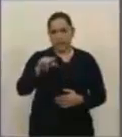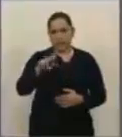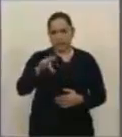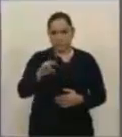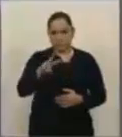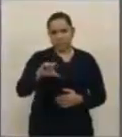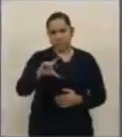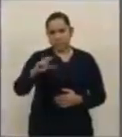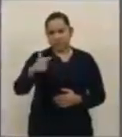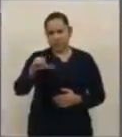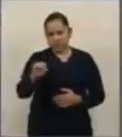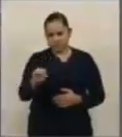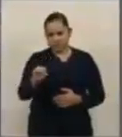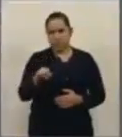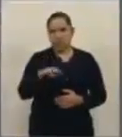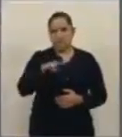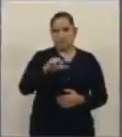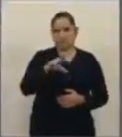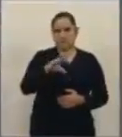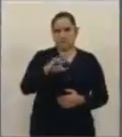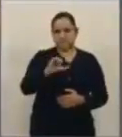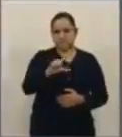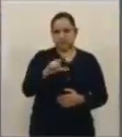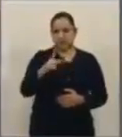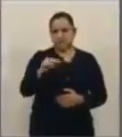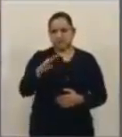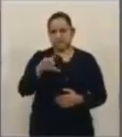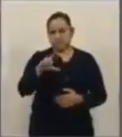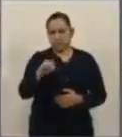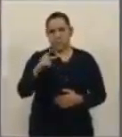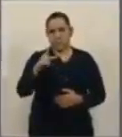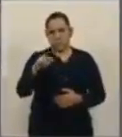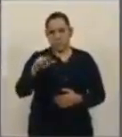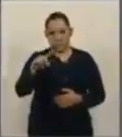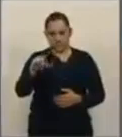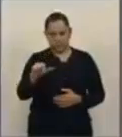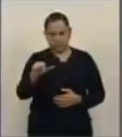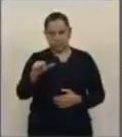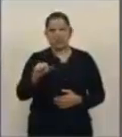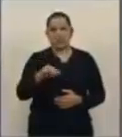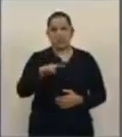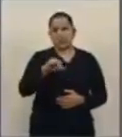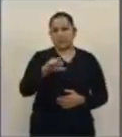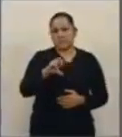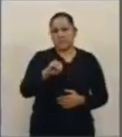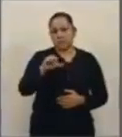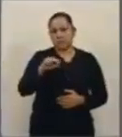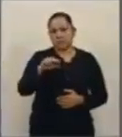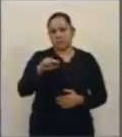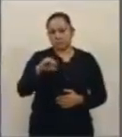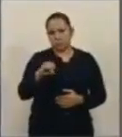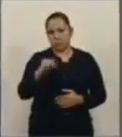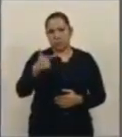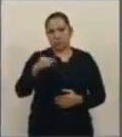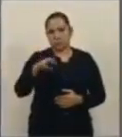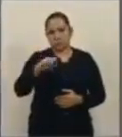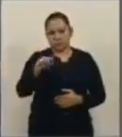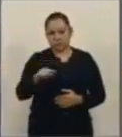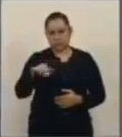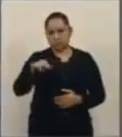Villegas, presente. Marcial Pablo Baranda, presente. Marco Antonio Gómez